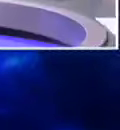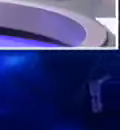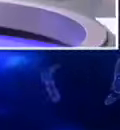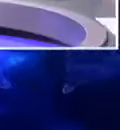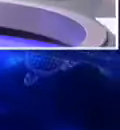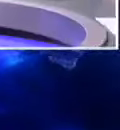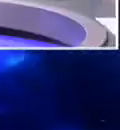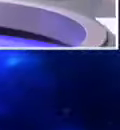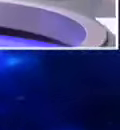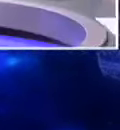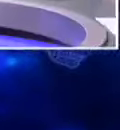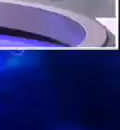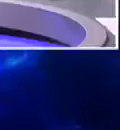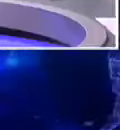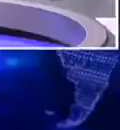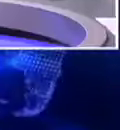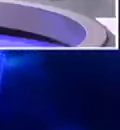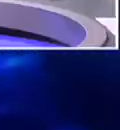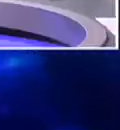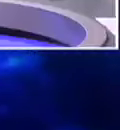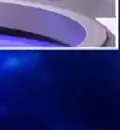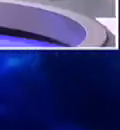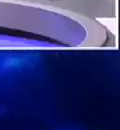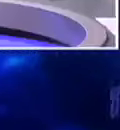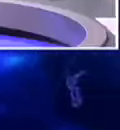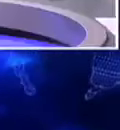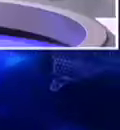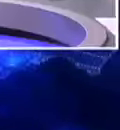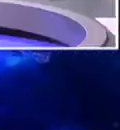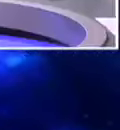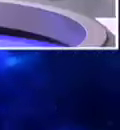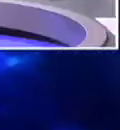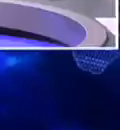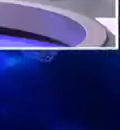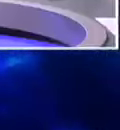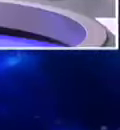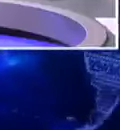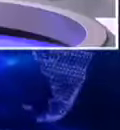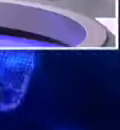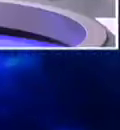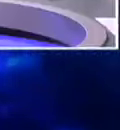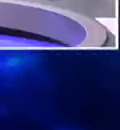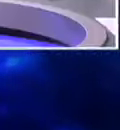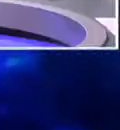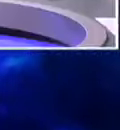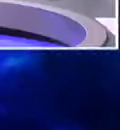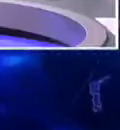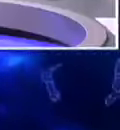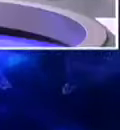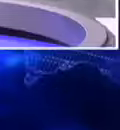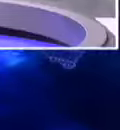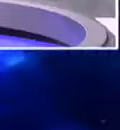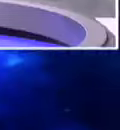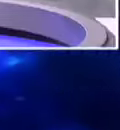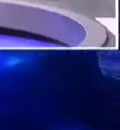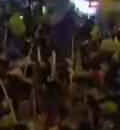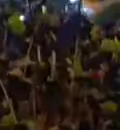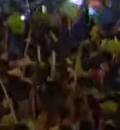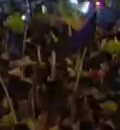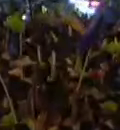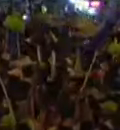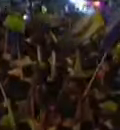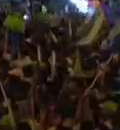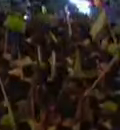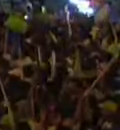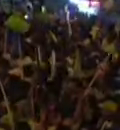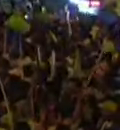De la pobreza. 2 millones de personas salieron de la pobreza. Adelante. ¿Cómo estaban? Efectivamente, retomamos la